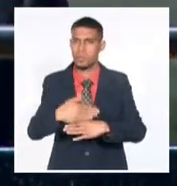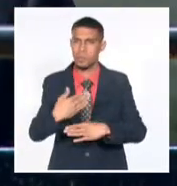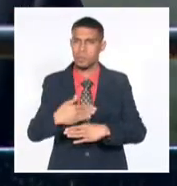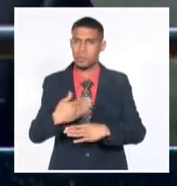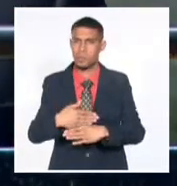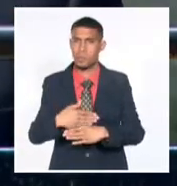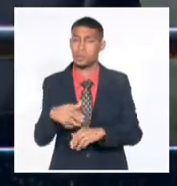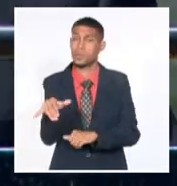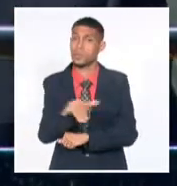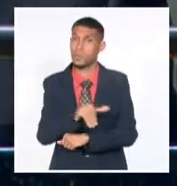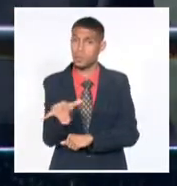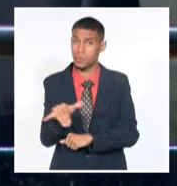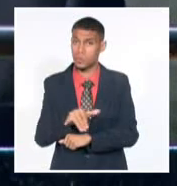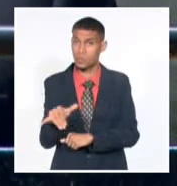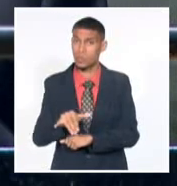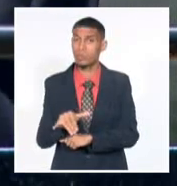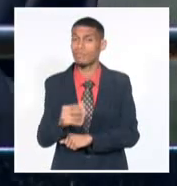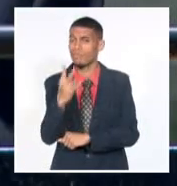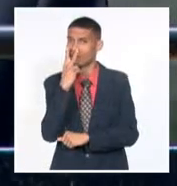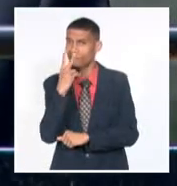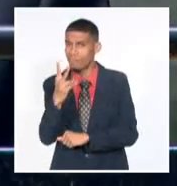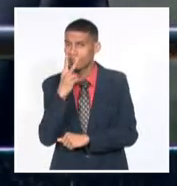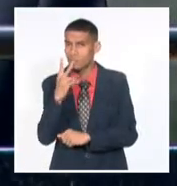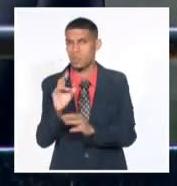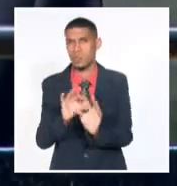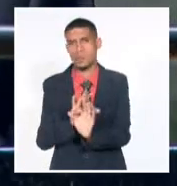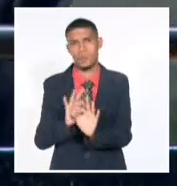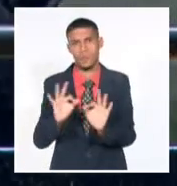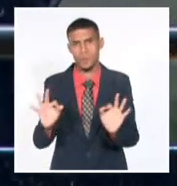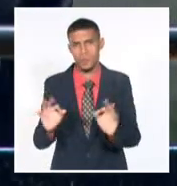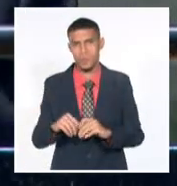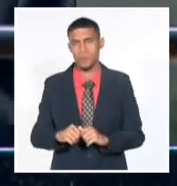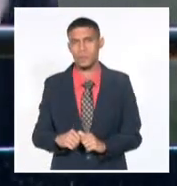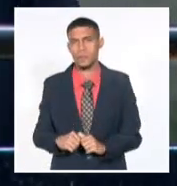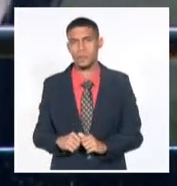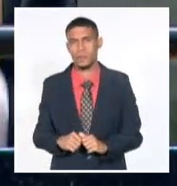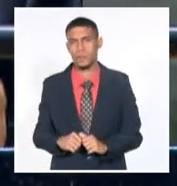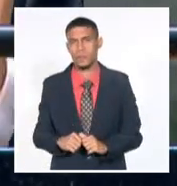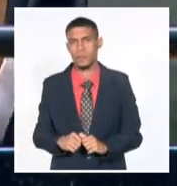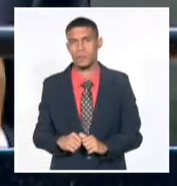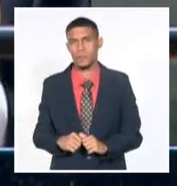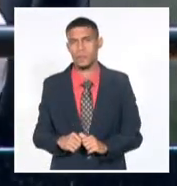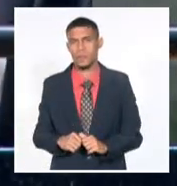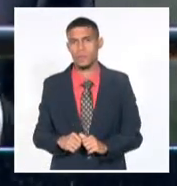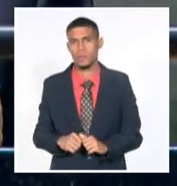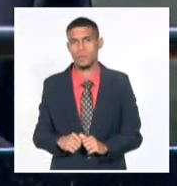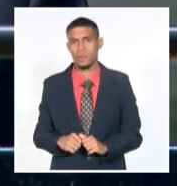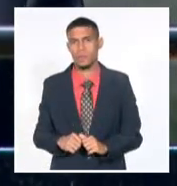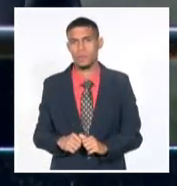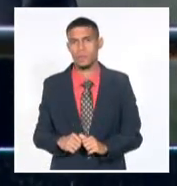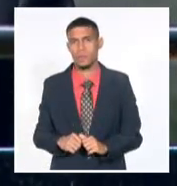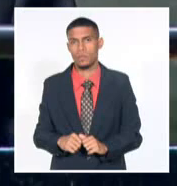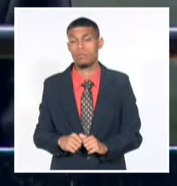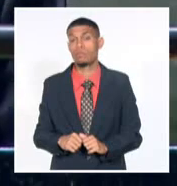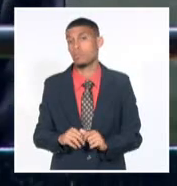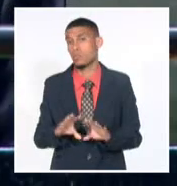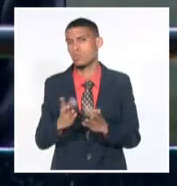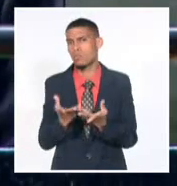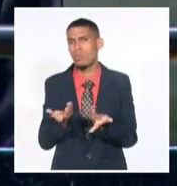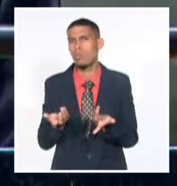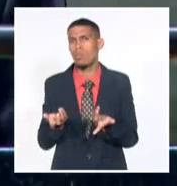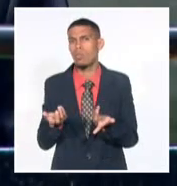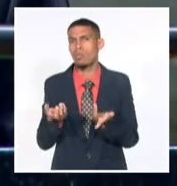también con el trato privilegiado que se dispensa por razones estrictamente políticas a